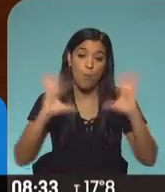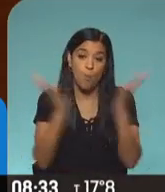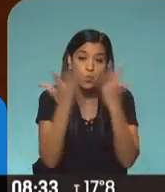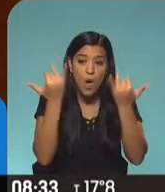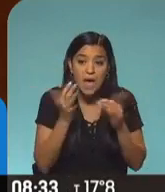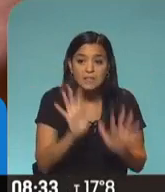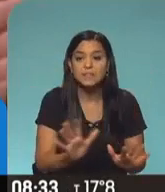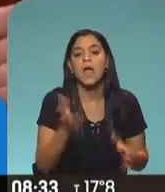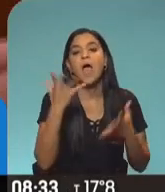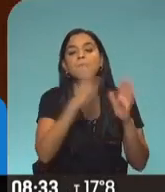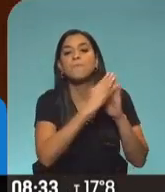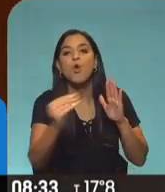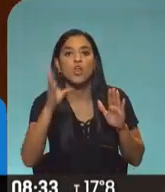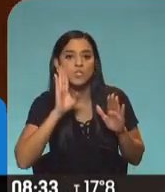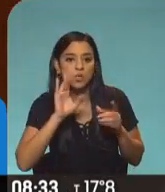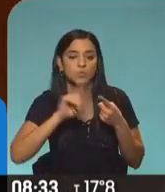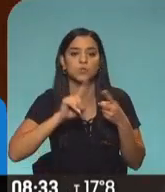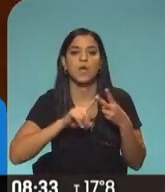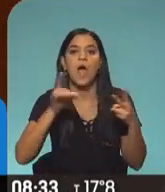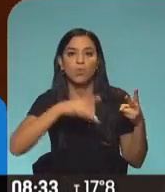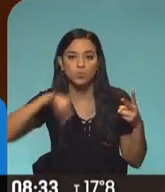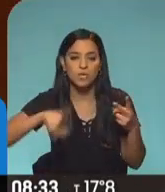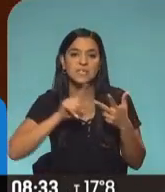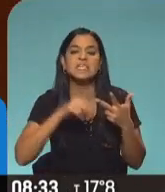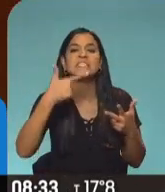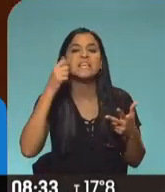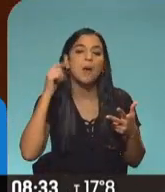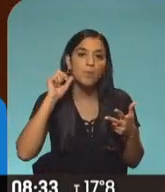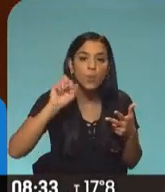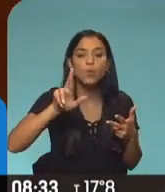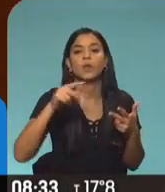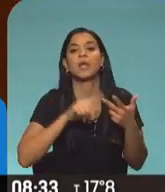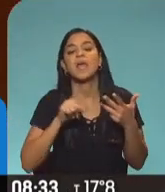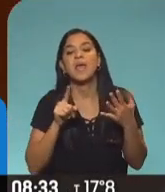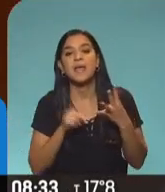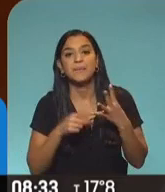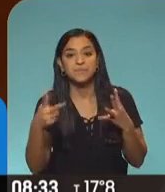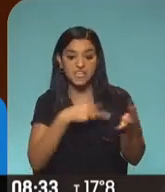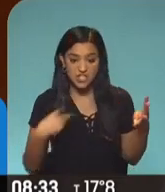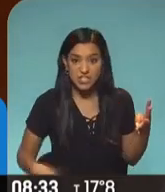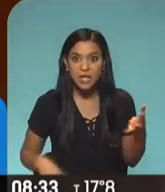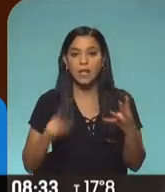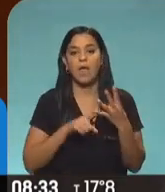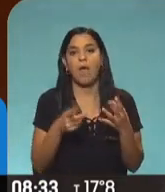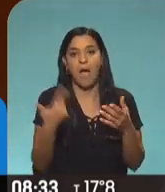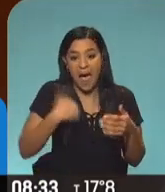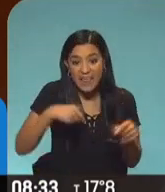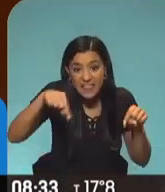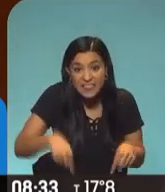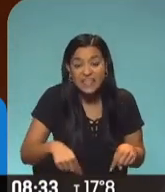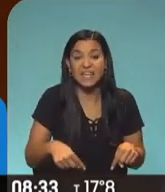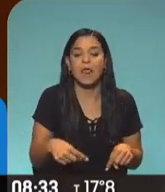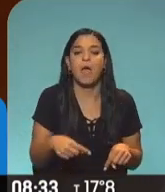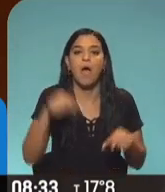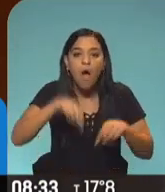Hay un modelo similar en los Estados Unidos, en Australia, en Singapur, en la China. Y la Argentina hoy estamos en